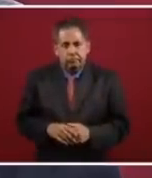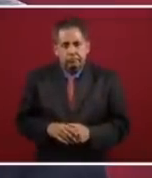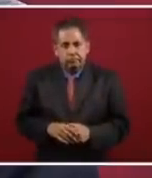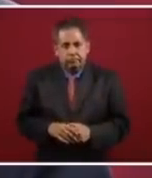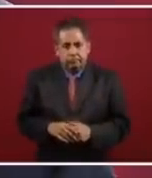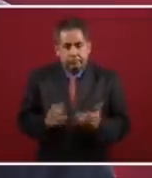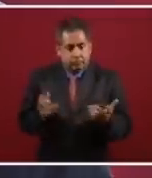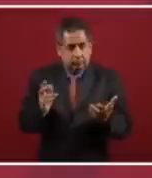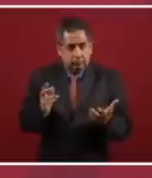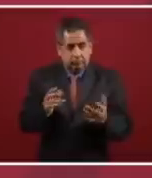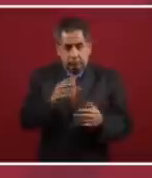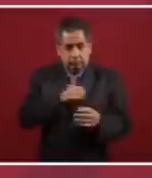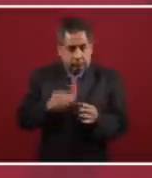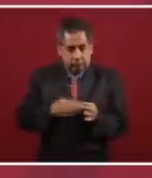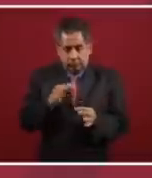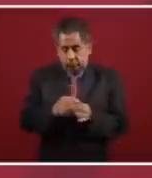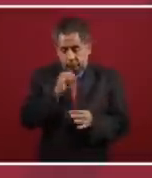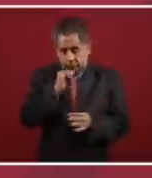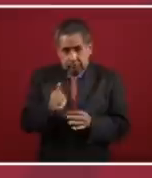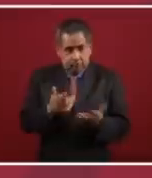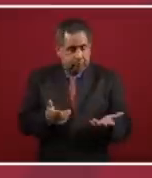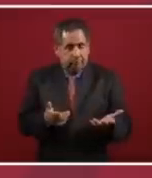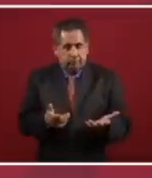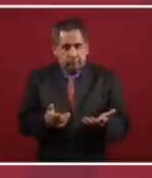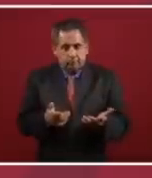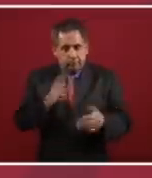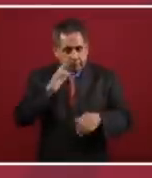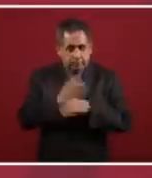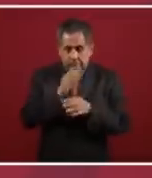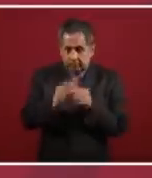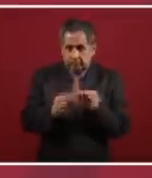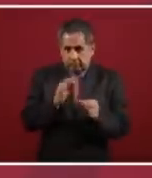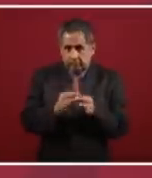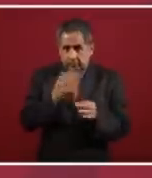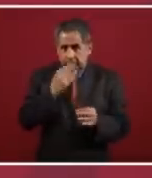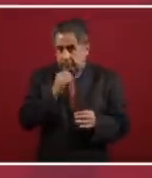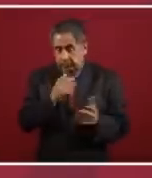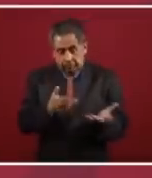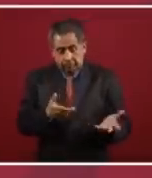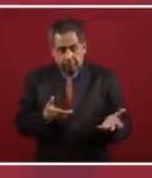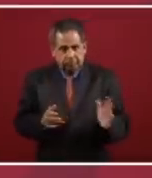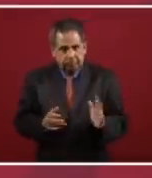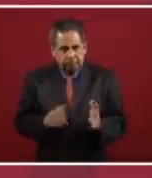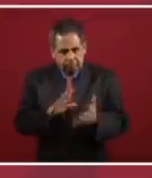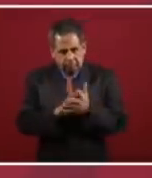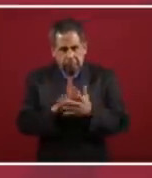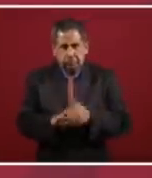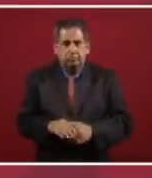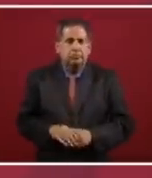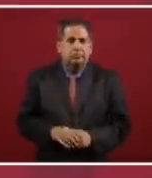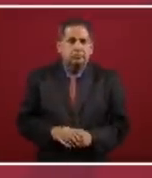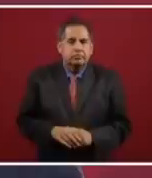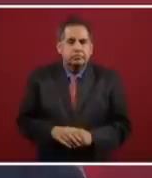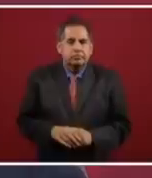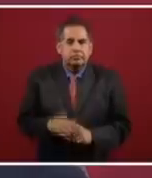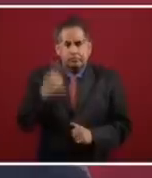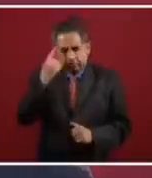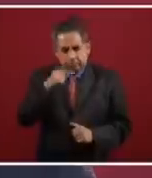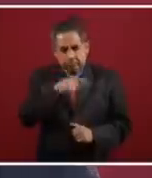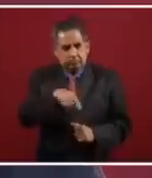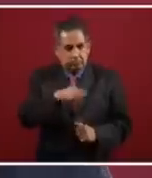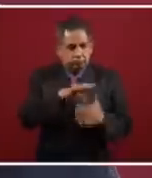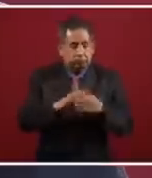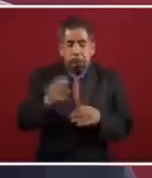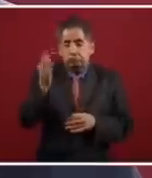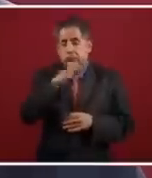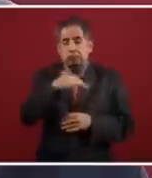o no cumplen con sus contribuciones, para quienes hacen